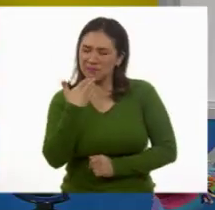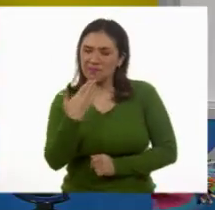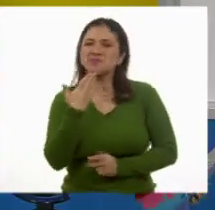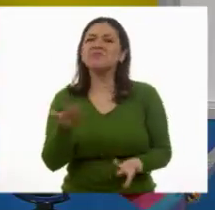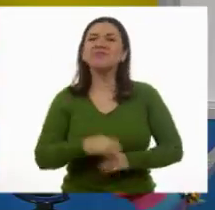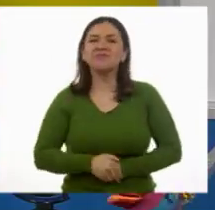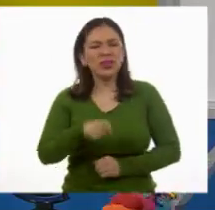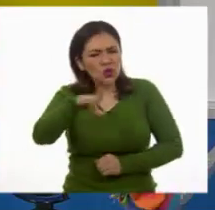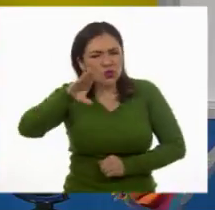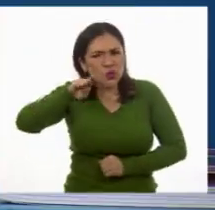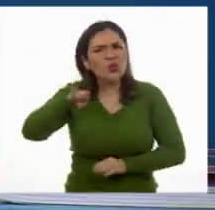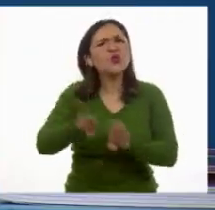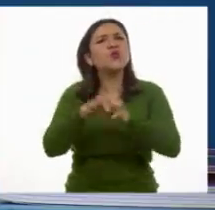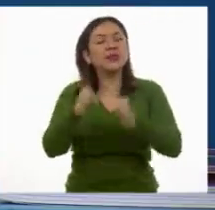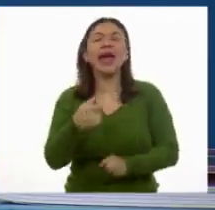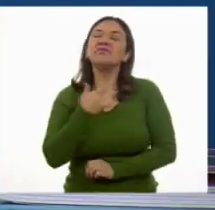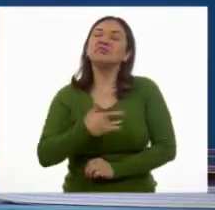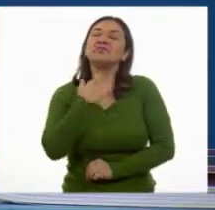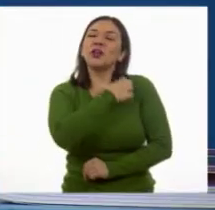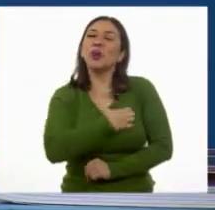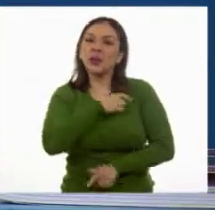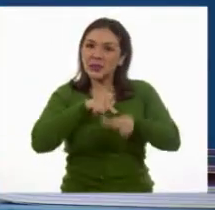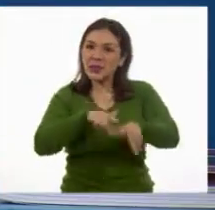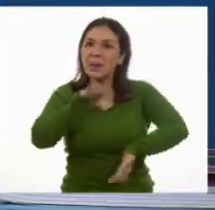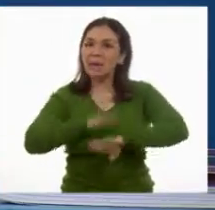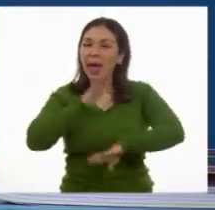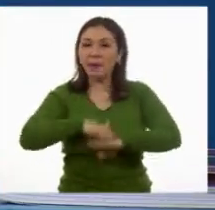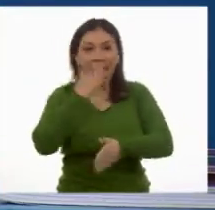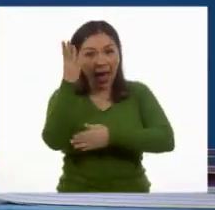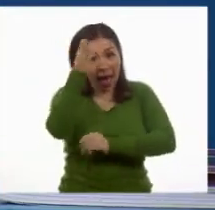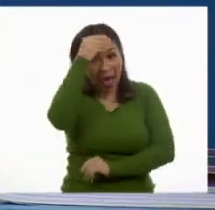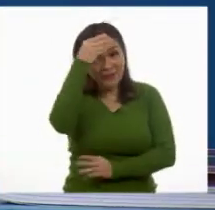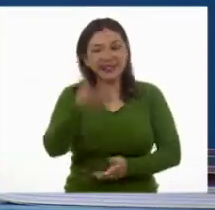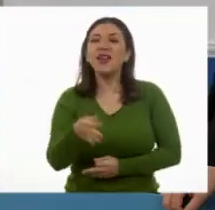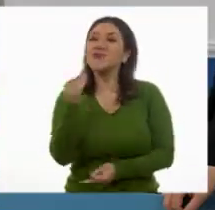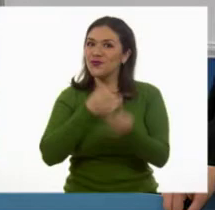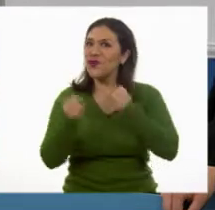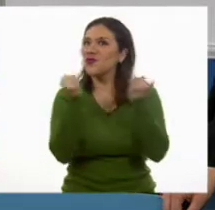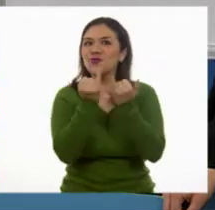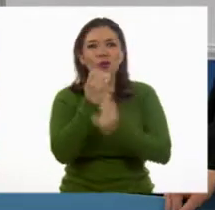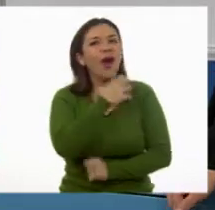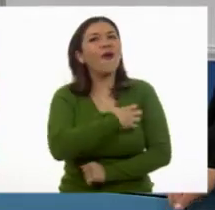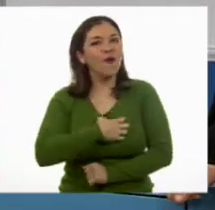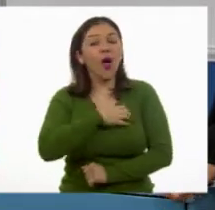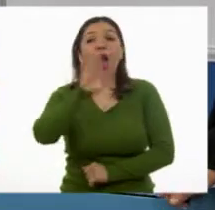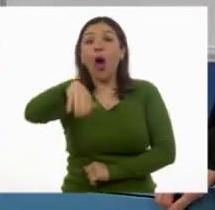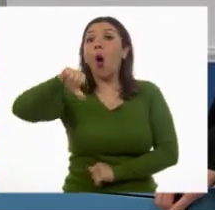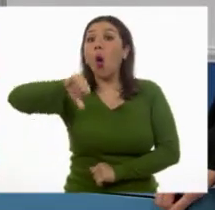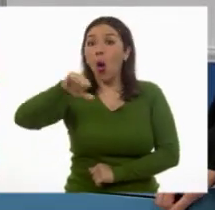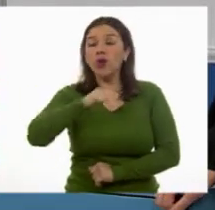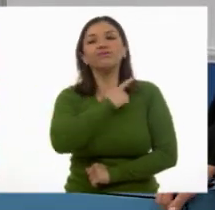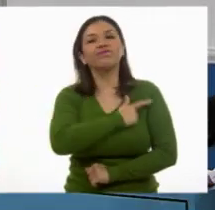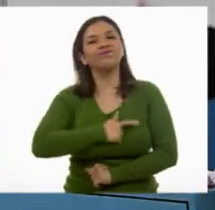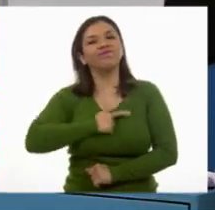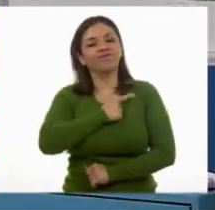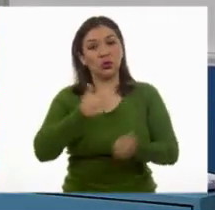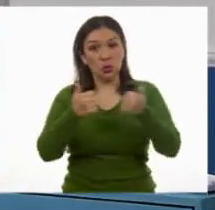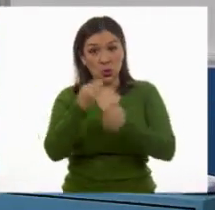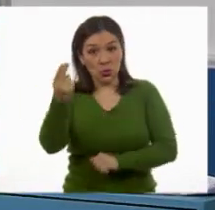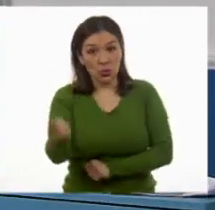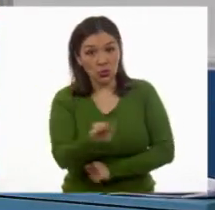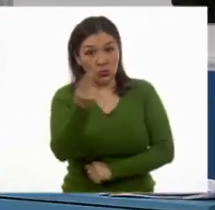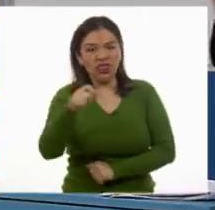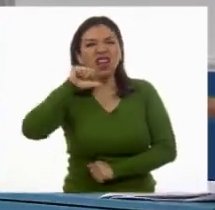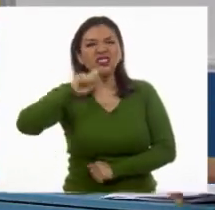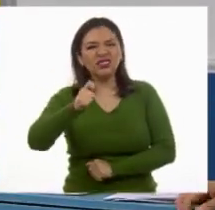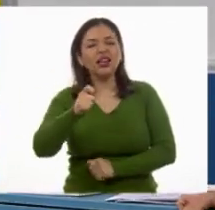¿cómo estás? Hola, muy contento de seguir aprendiendo. Todos estamos contentos. Hoy vamos a tener el gusto de estar con ustedes en